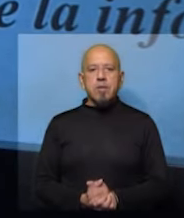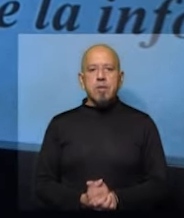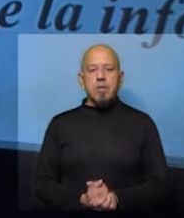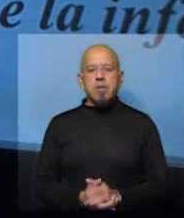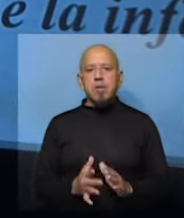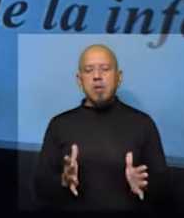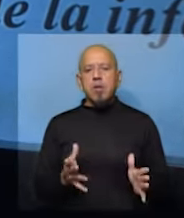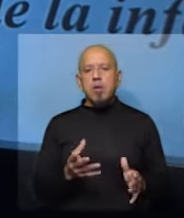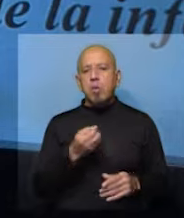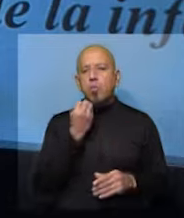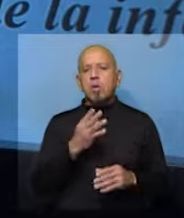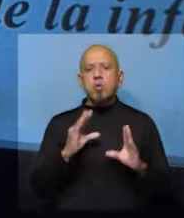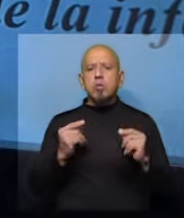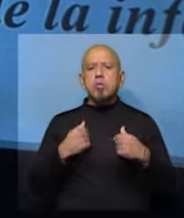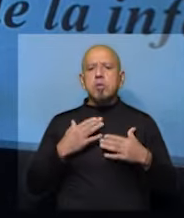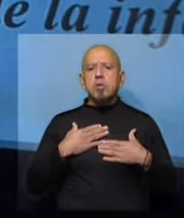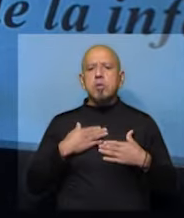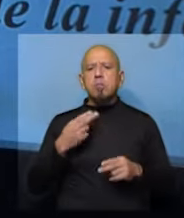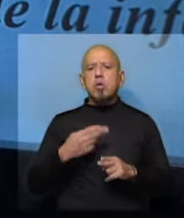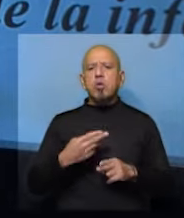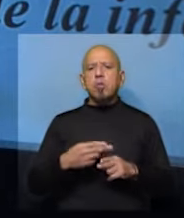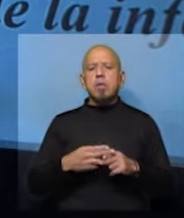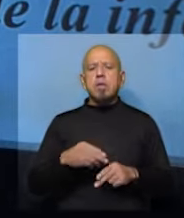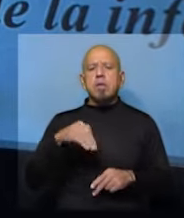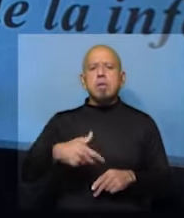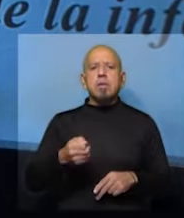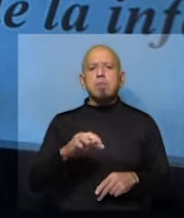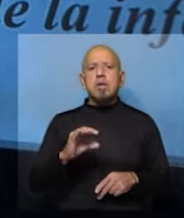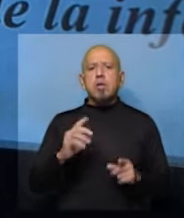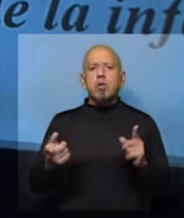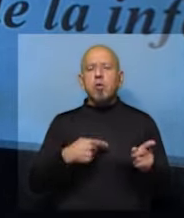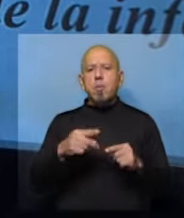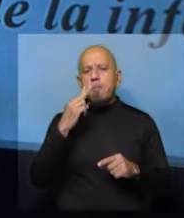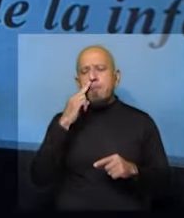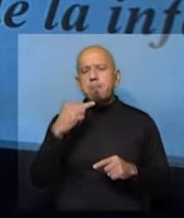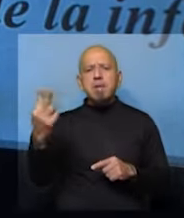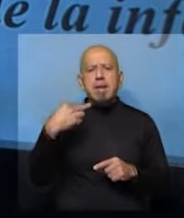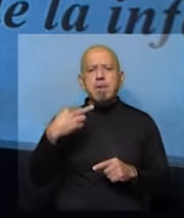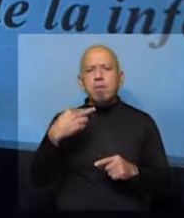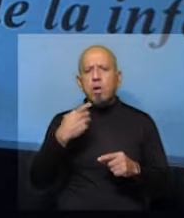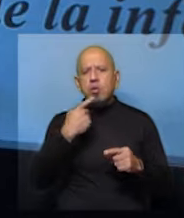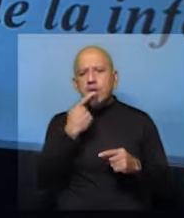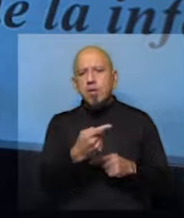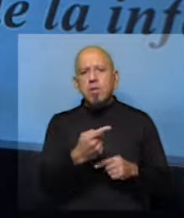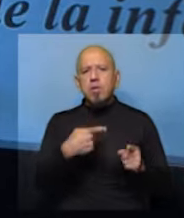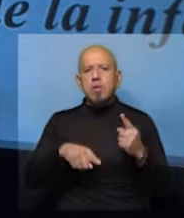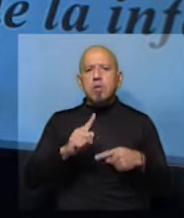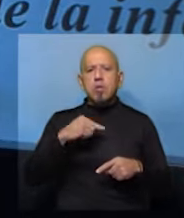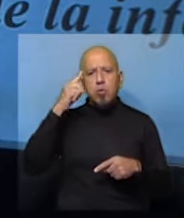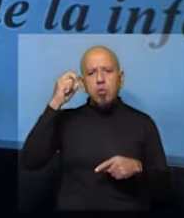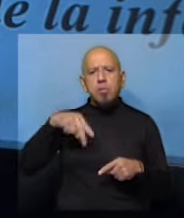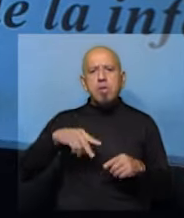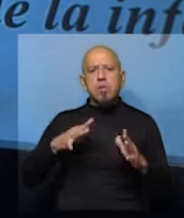Buenas noches Mi nombre es Mario Pos Y esto es Mírame cuando te hablo mi columna de opinión en